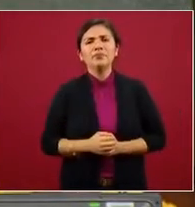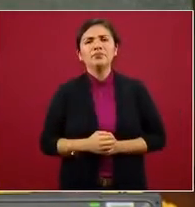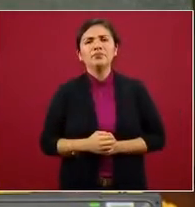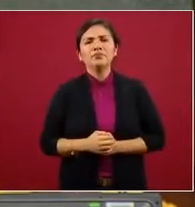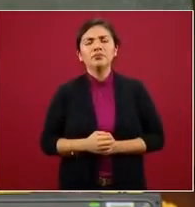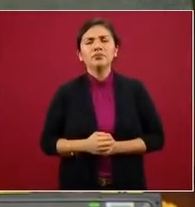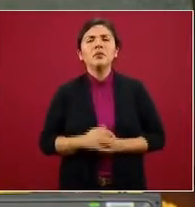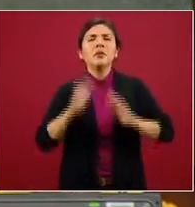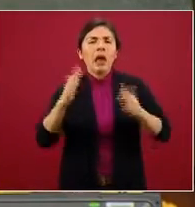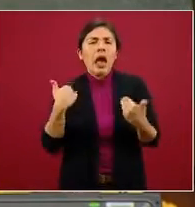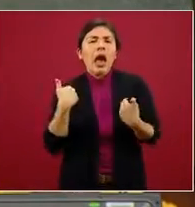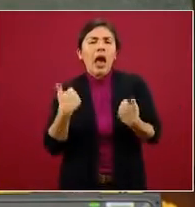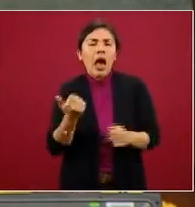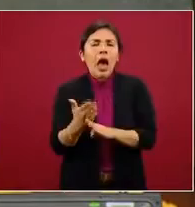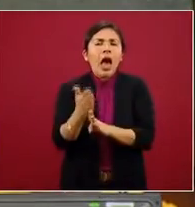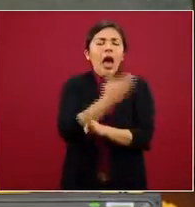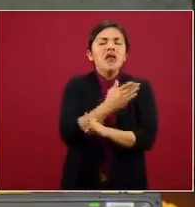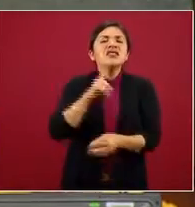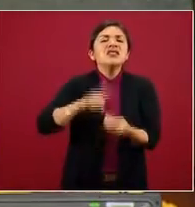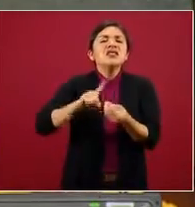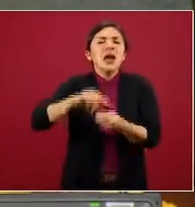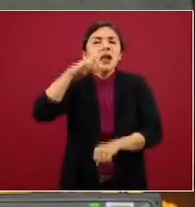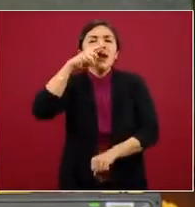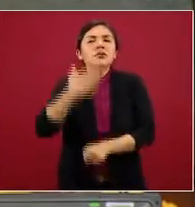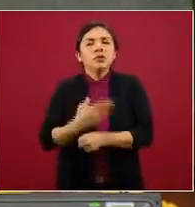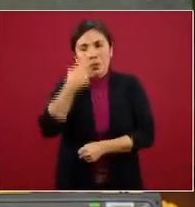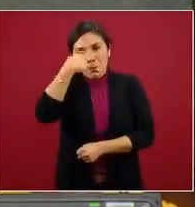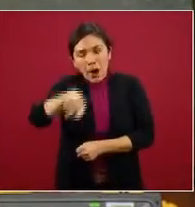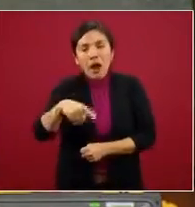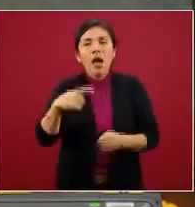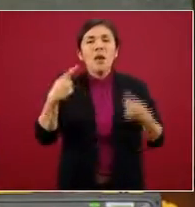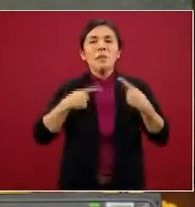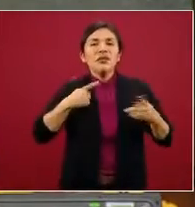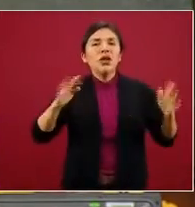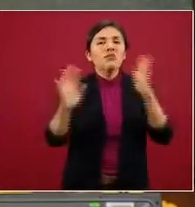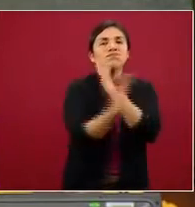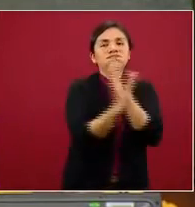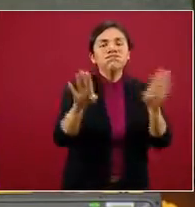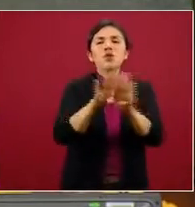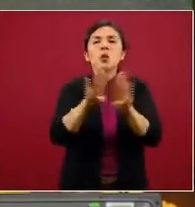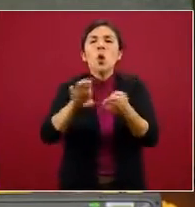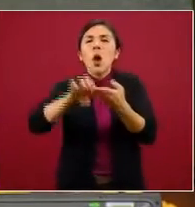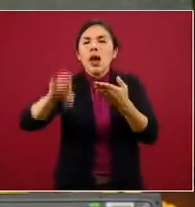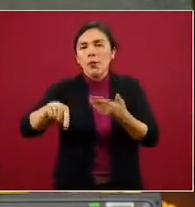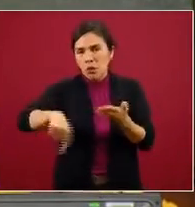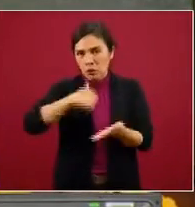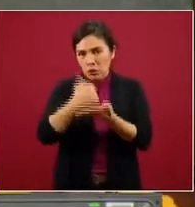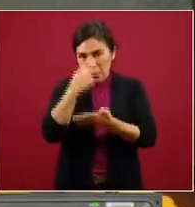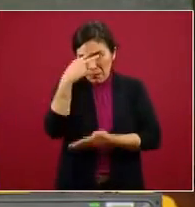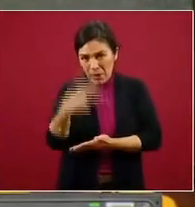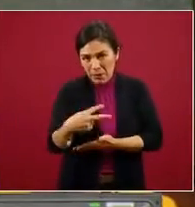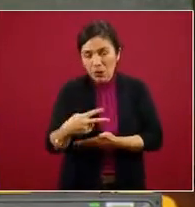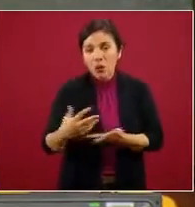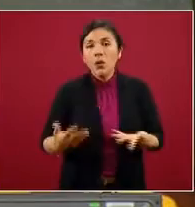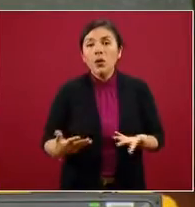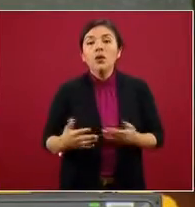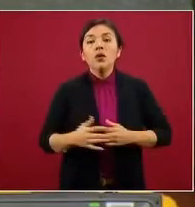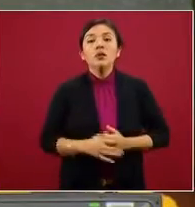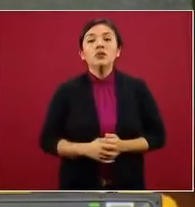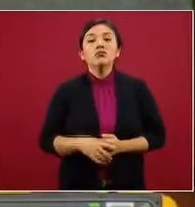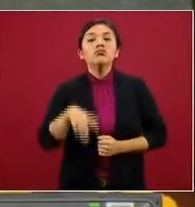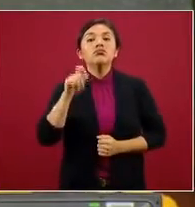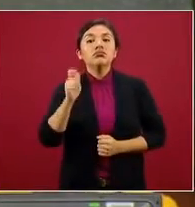con el antecedente de que hay una responsabilidad en la movilidad, por ejemplo, de la Ciudad de México,